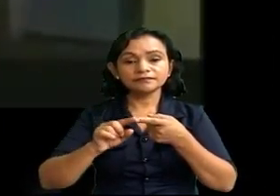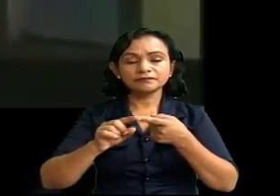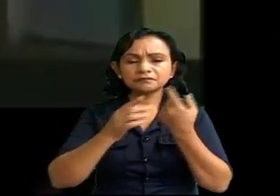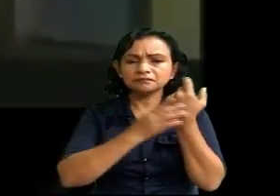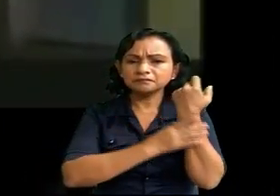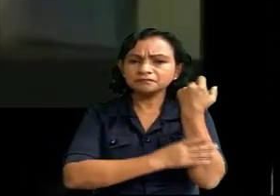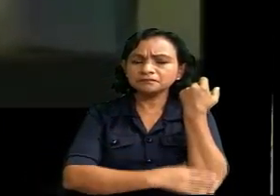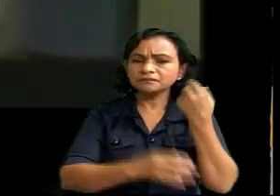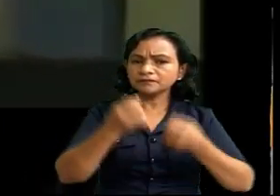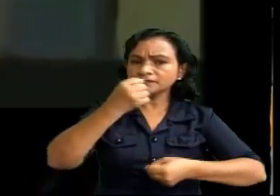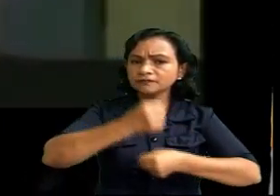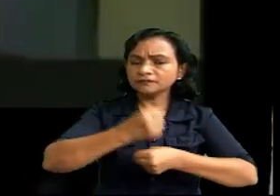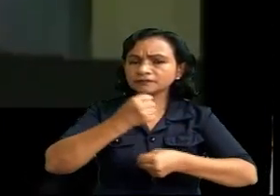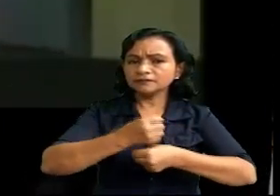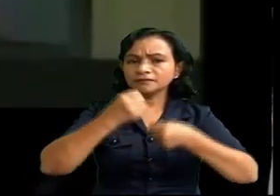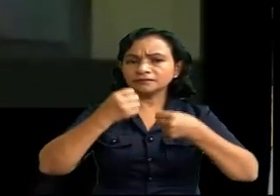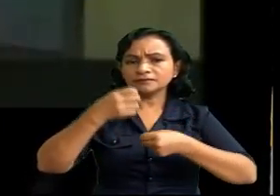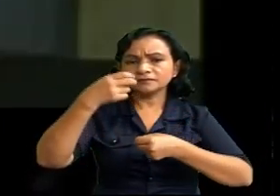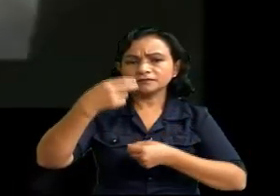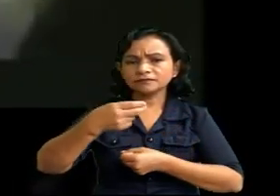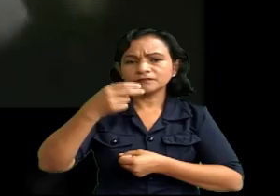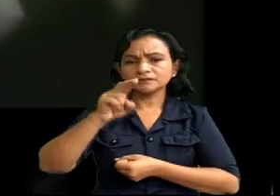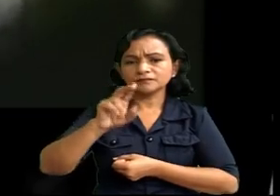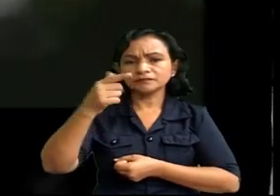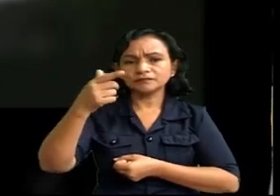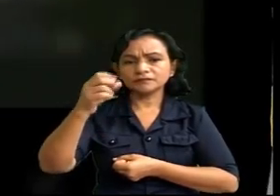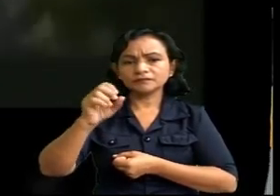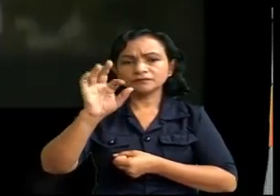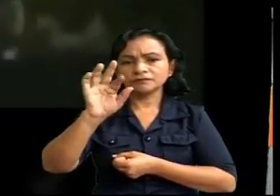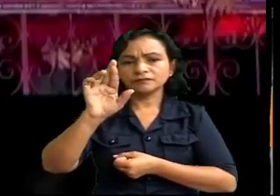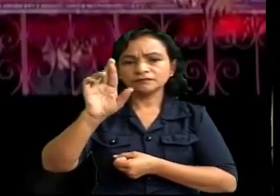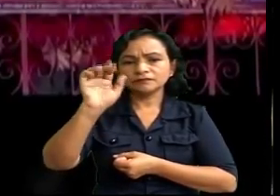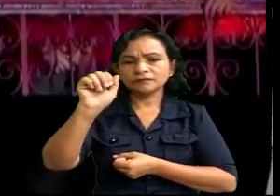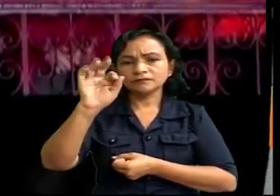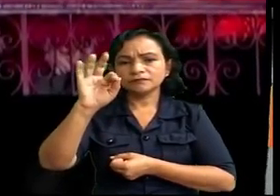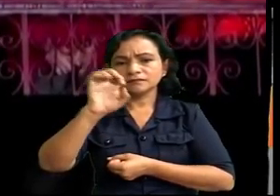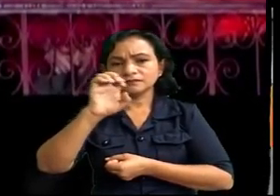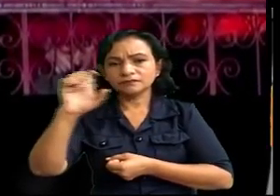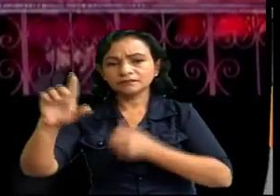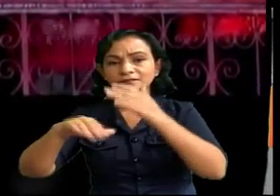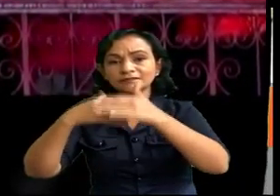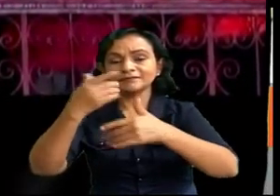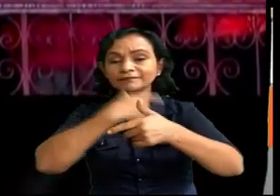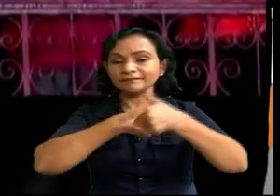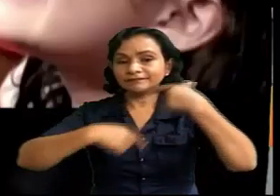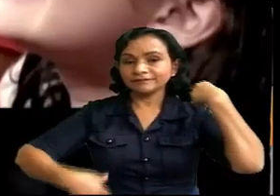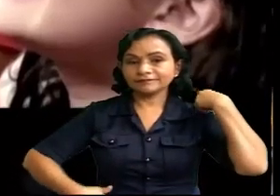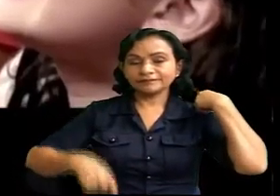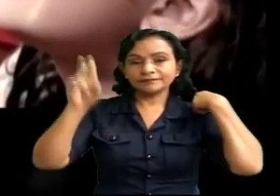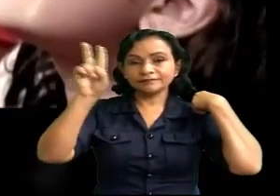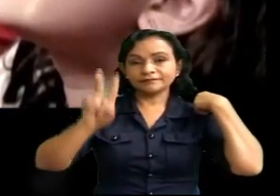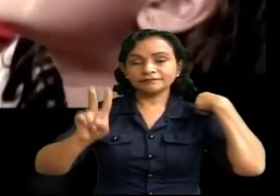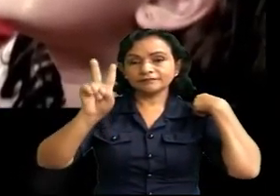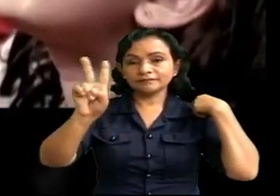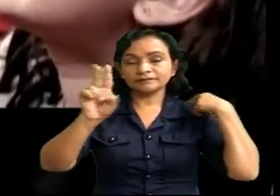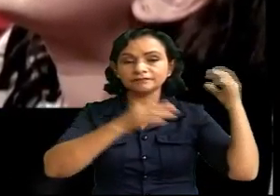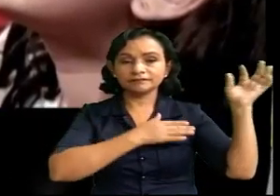humildes y laboriosas, Hugo Rafael Chávez Frías se convertiría en presidente de Venezuela el 2 de febrero de